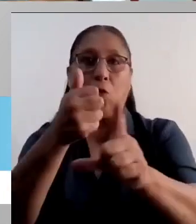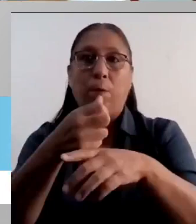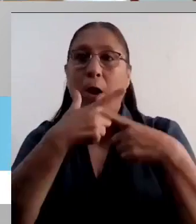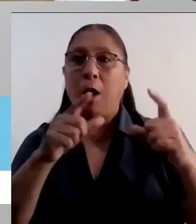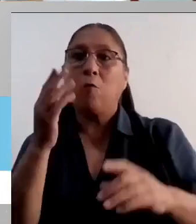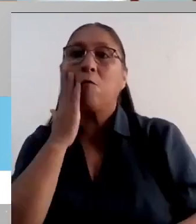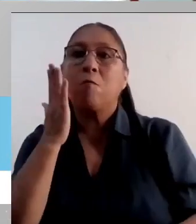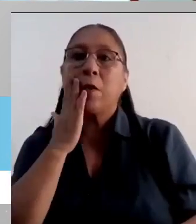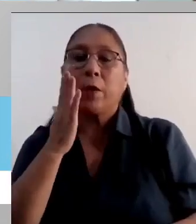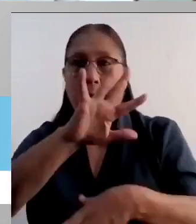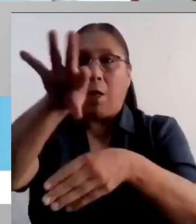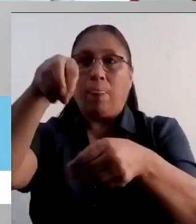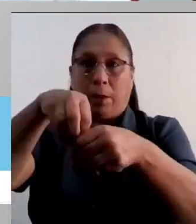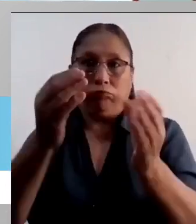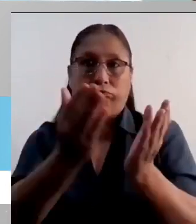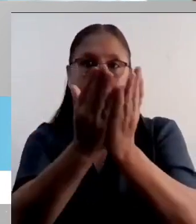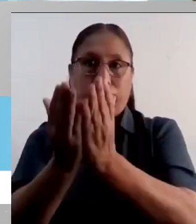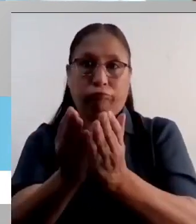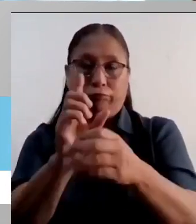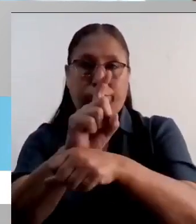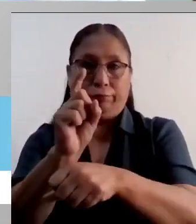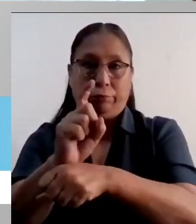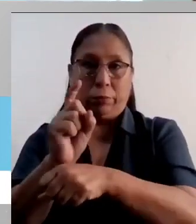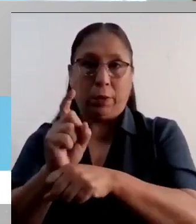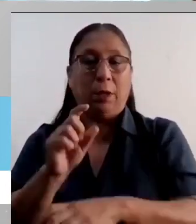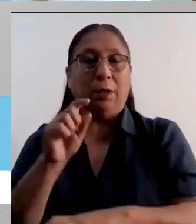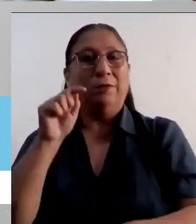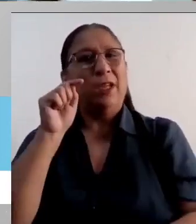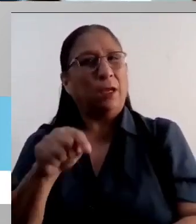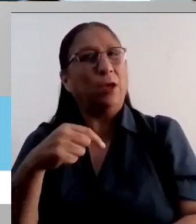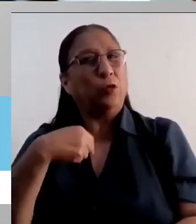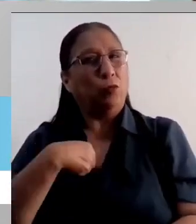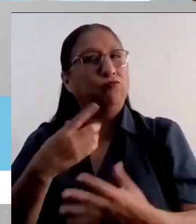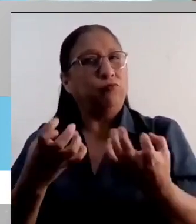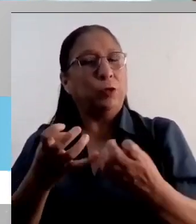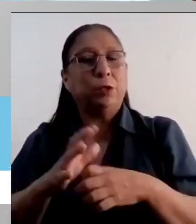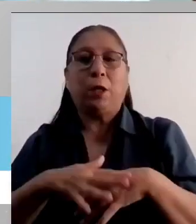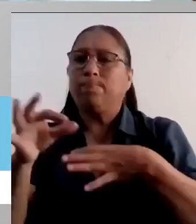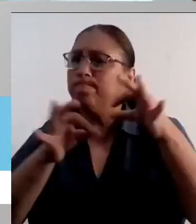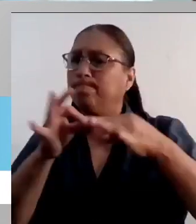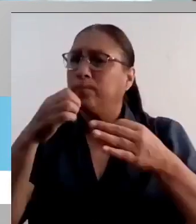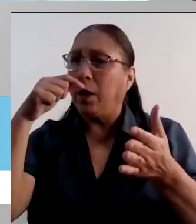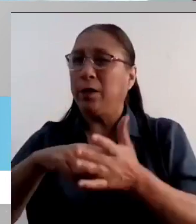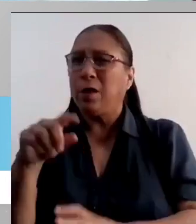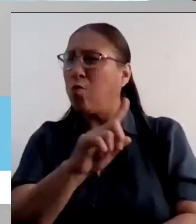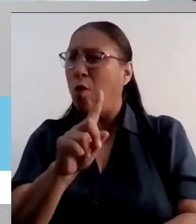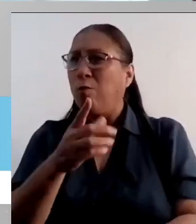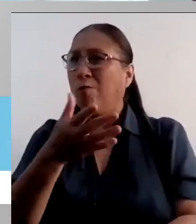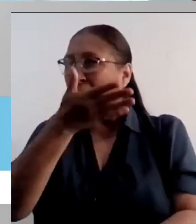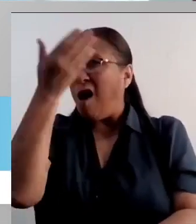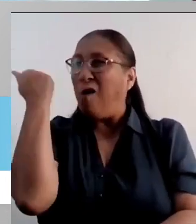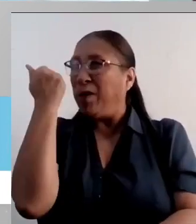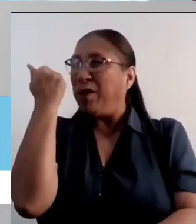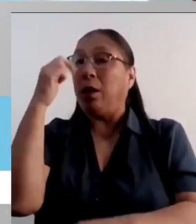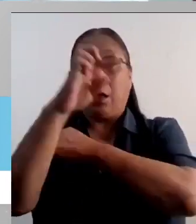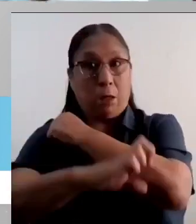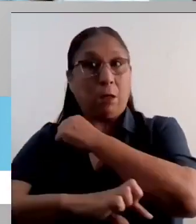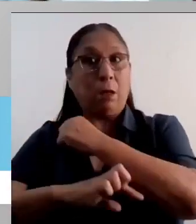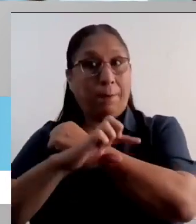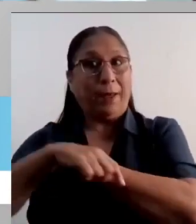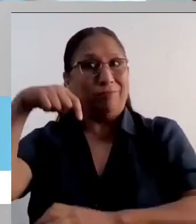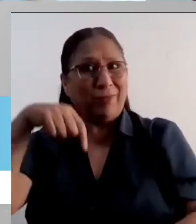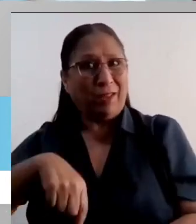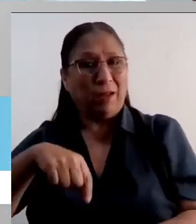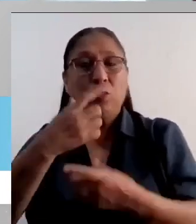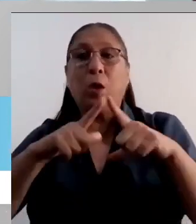ámbito educativo. Y aquí yo quisiera hacer mención a lo siguiente: no debe olvidarse que en nuestro país son